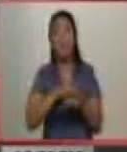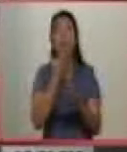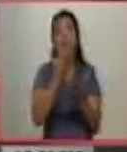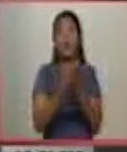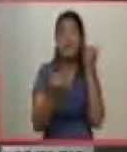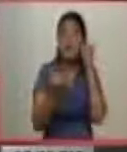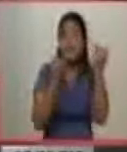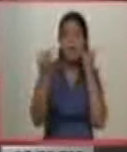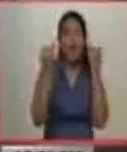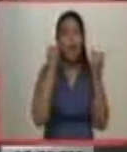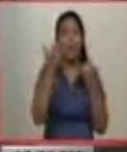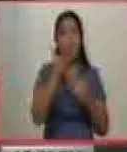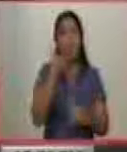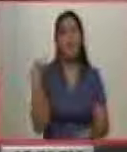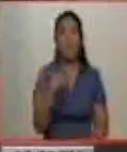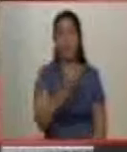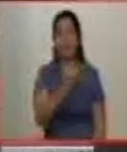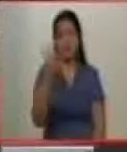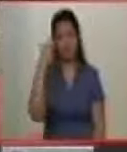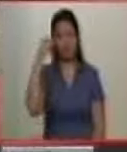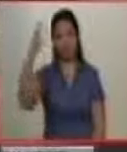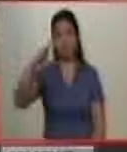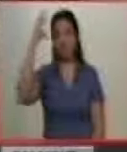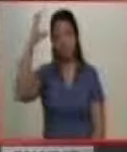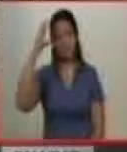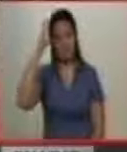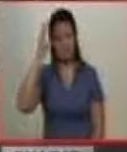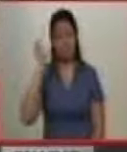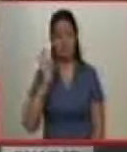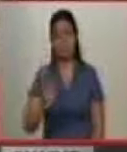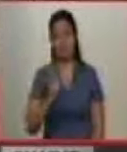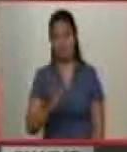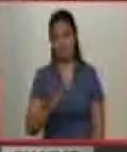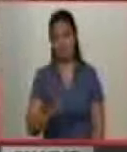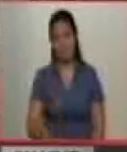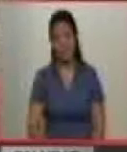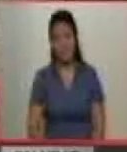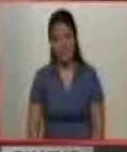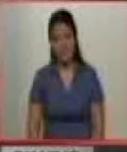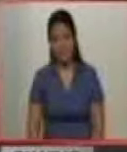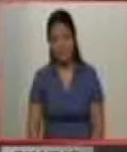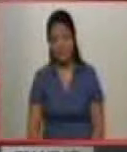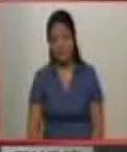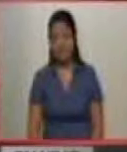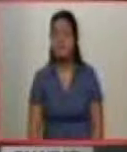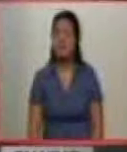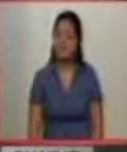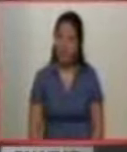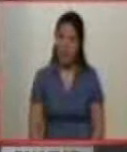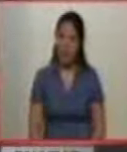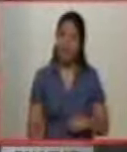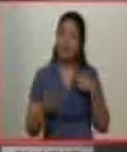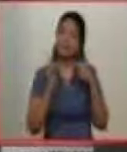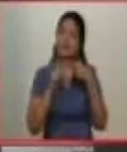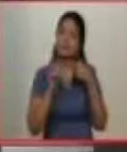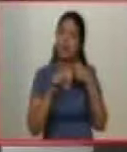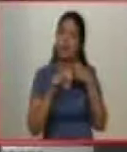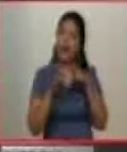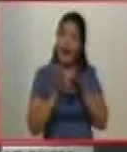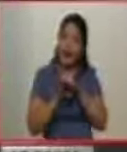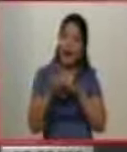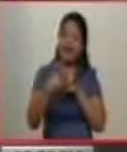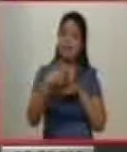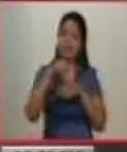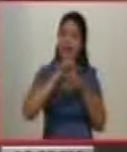es una juventud altura, es una juventud consciente que está dando el máximo en este congreso. Dada la discusión de ese segundo punto, que es la Carta de Jamaica, ese documento